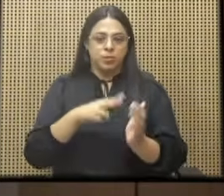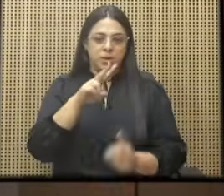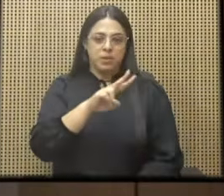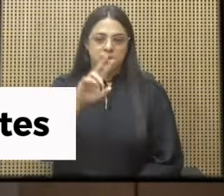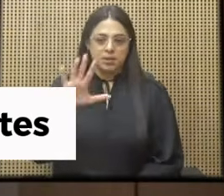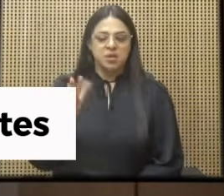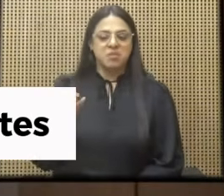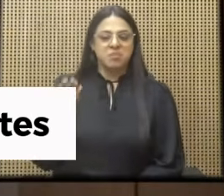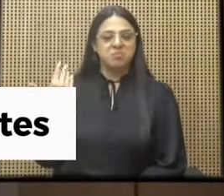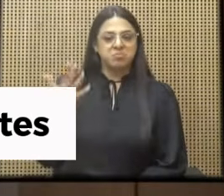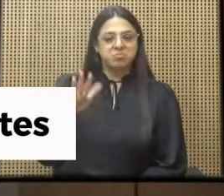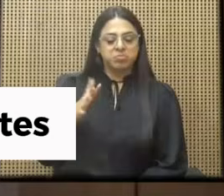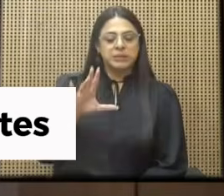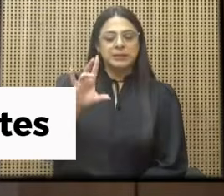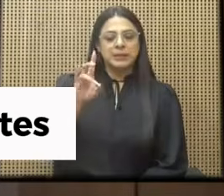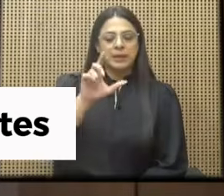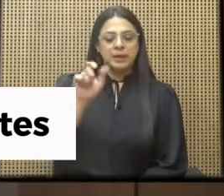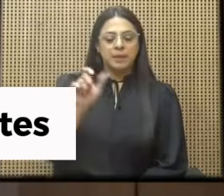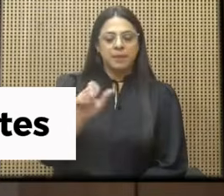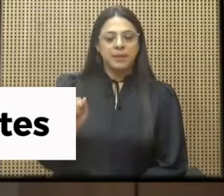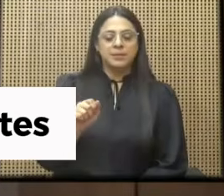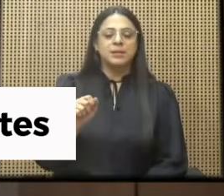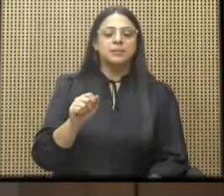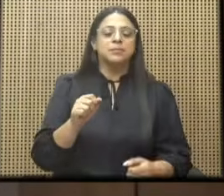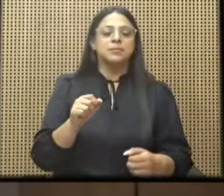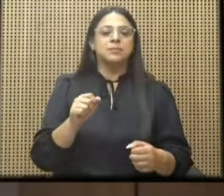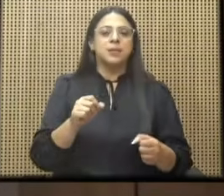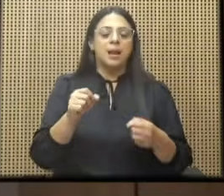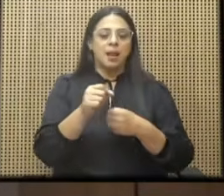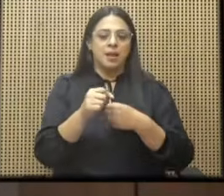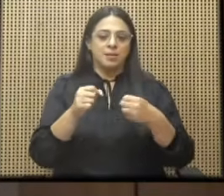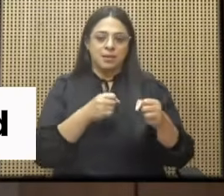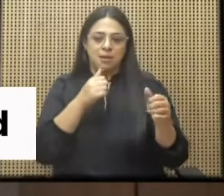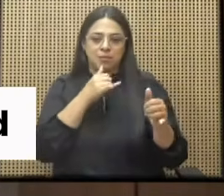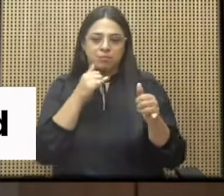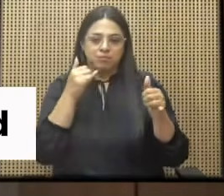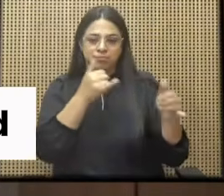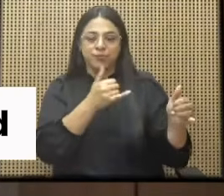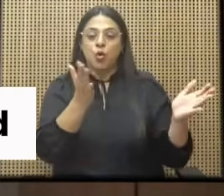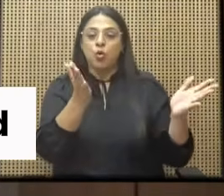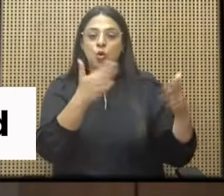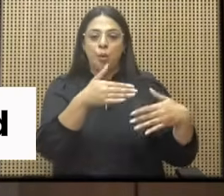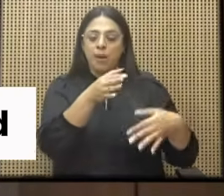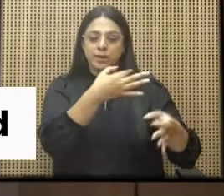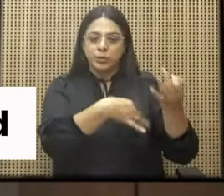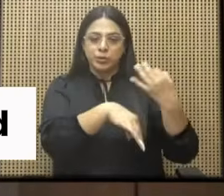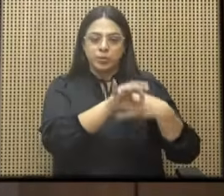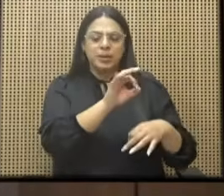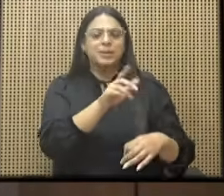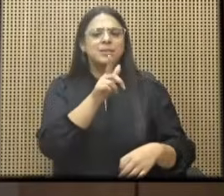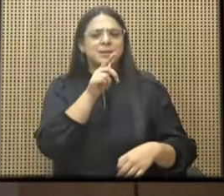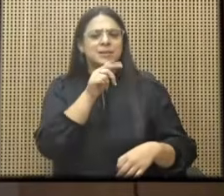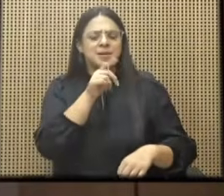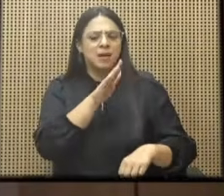meses, la Sala Constitucional no tiene suplentes. ¿De quién ha sido la